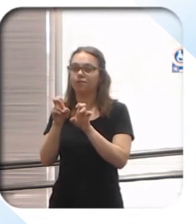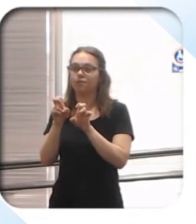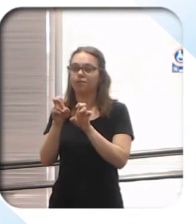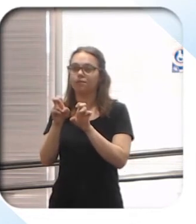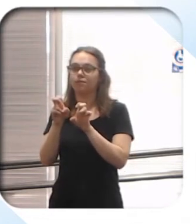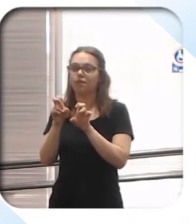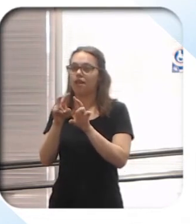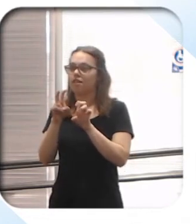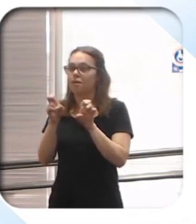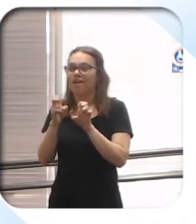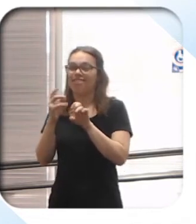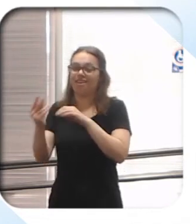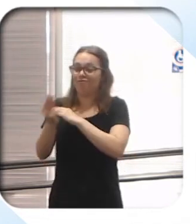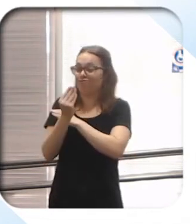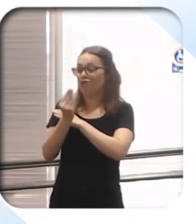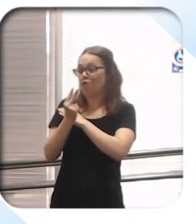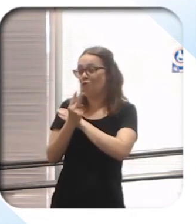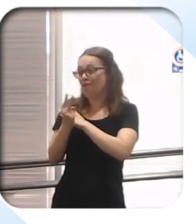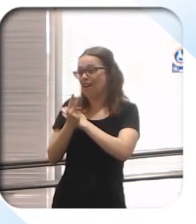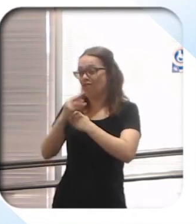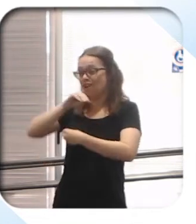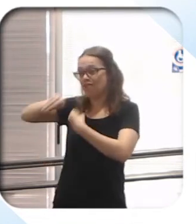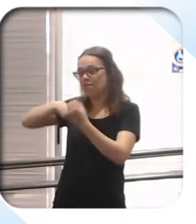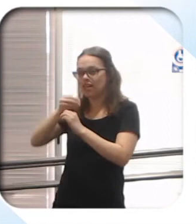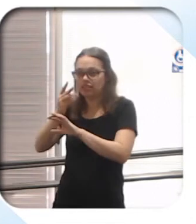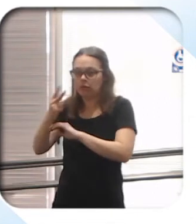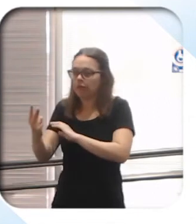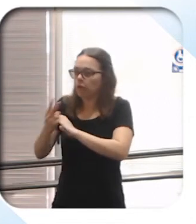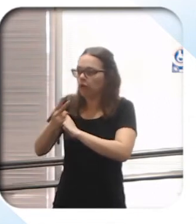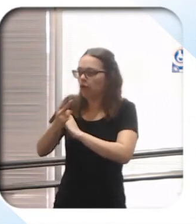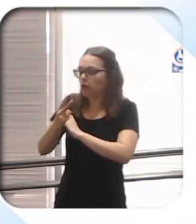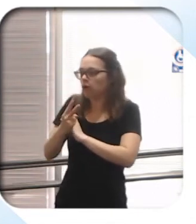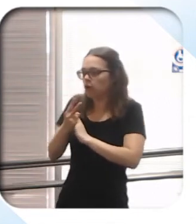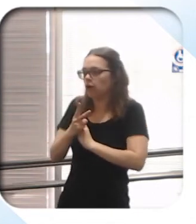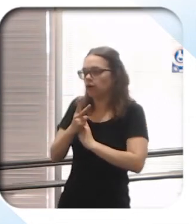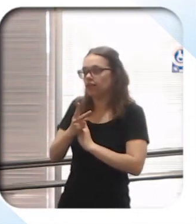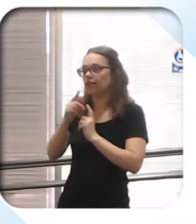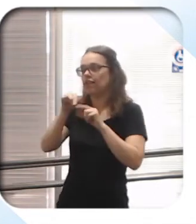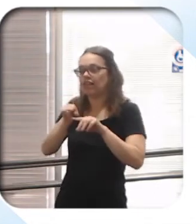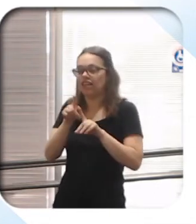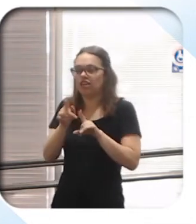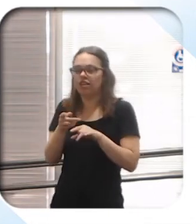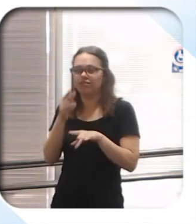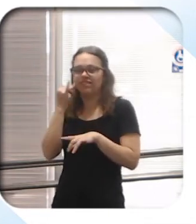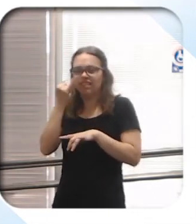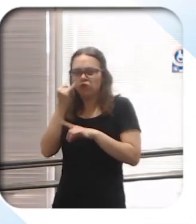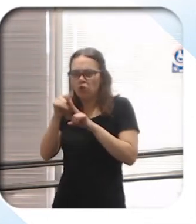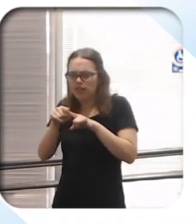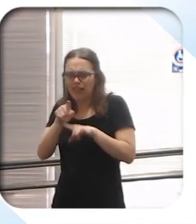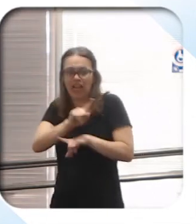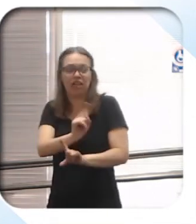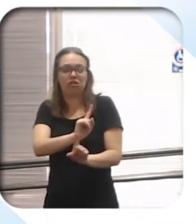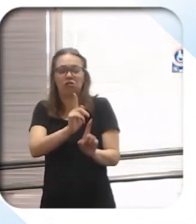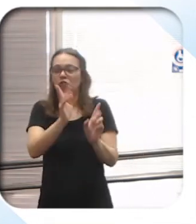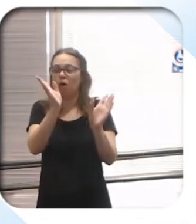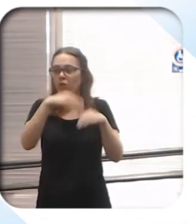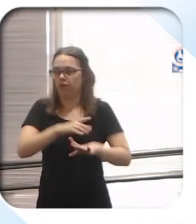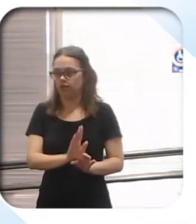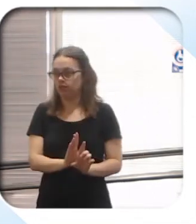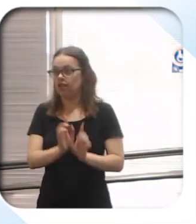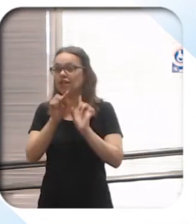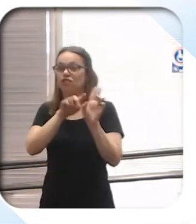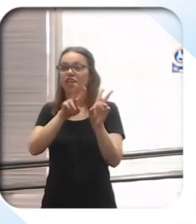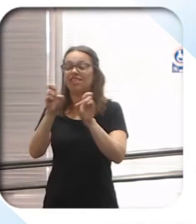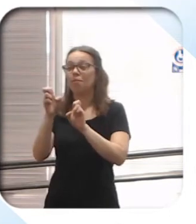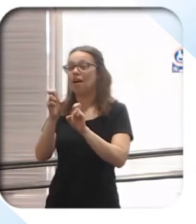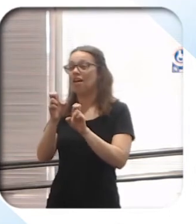la sobreprotección familiar, ¿verdad?, y el desconocimiento de lo que es como persona realmente. Los derechos